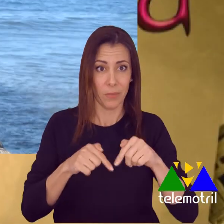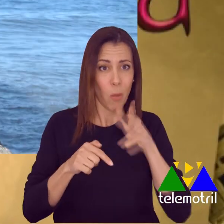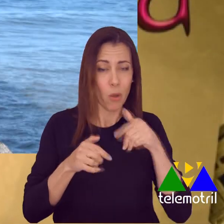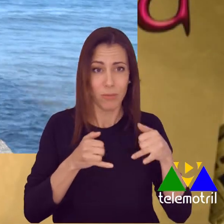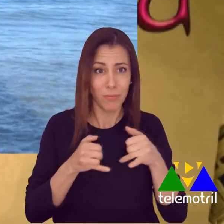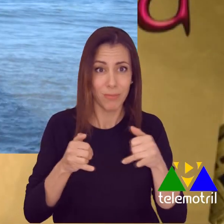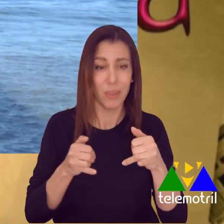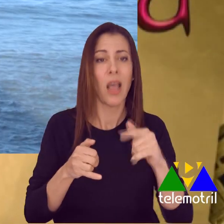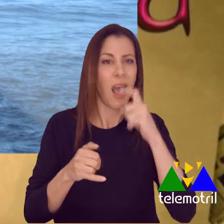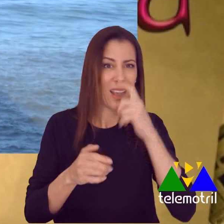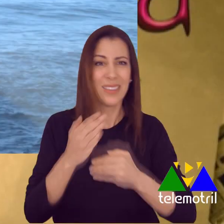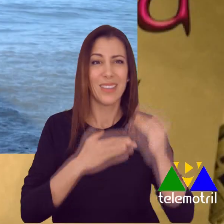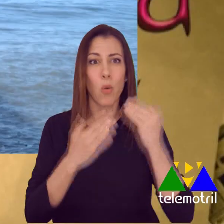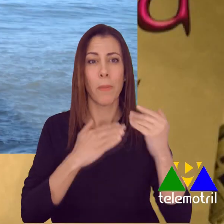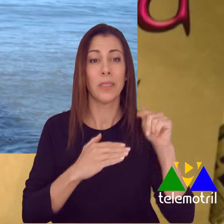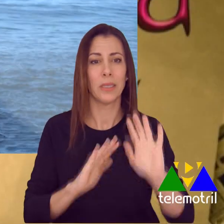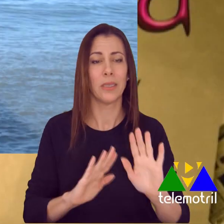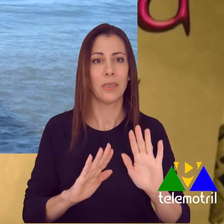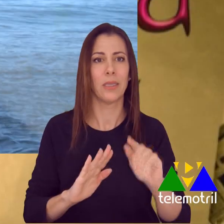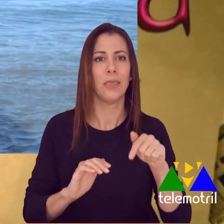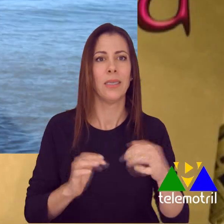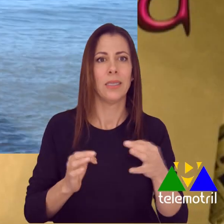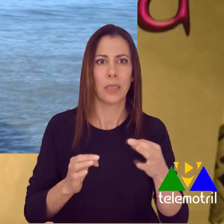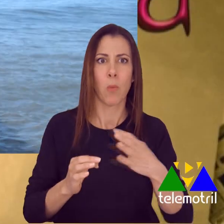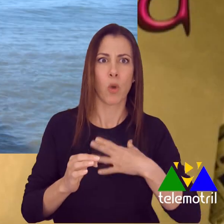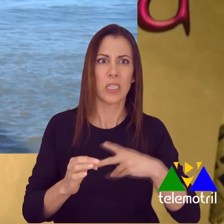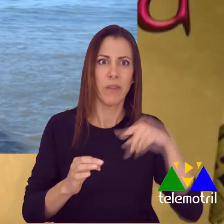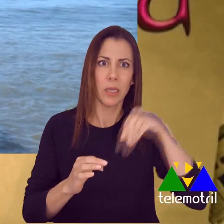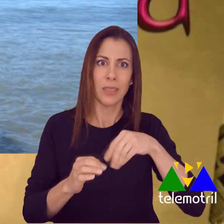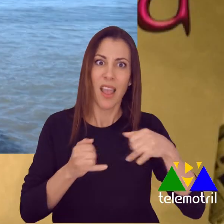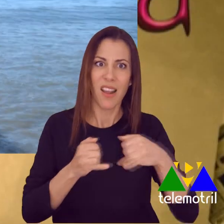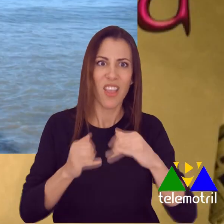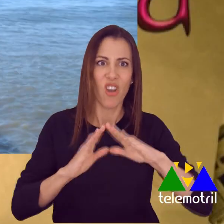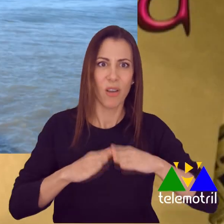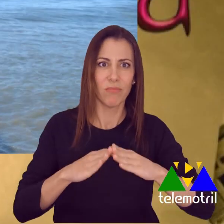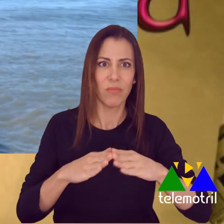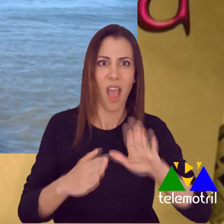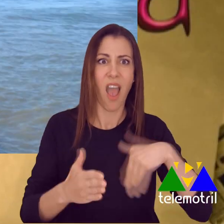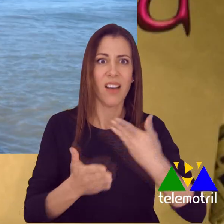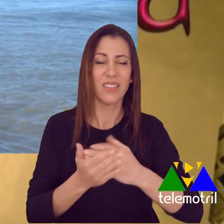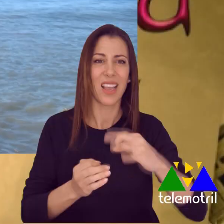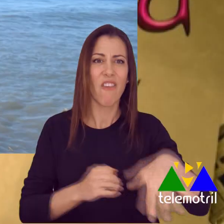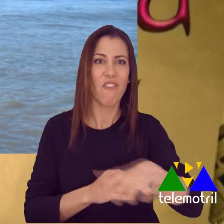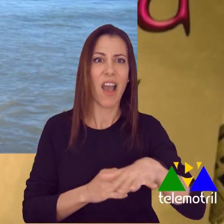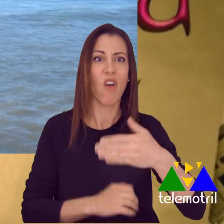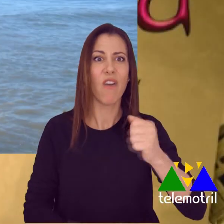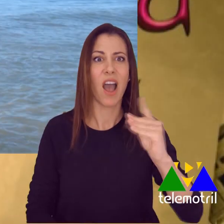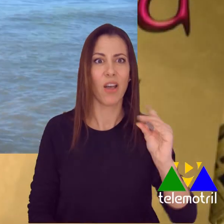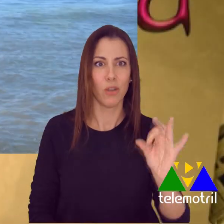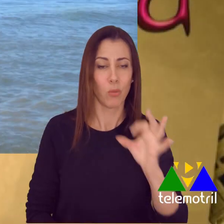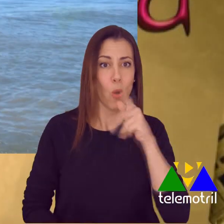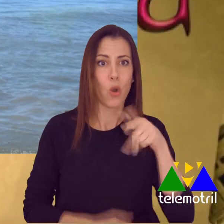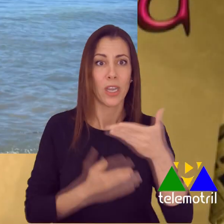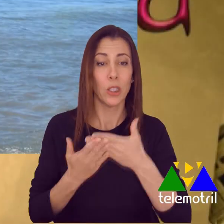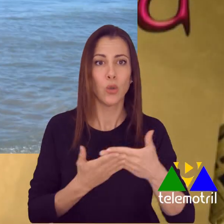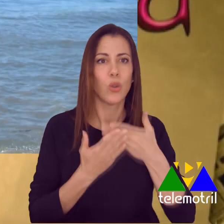del río. Antiguamente el río Guadalfeo era navegable hasta Tajo de los Vados. Estoy refiriendo a los estudios